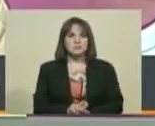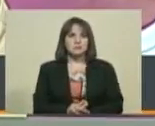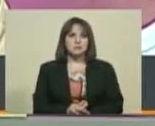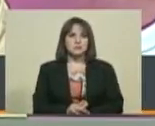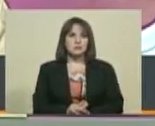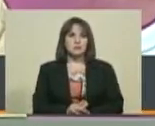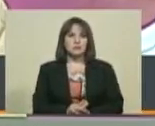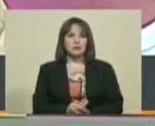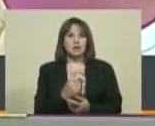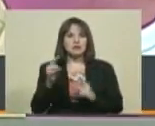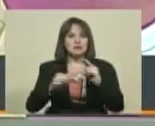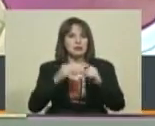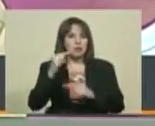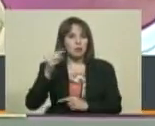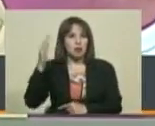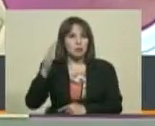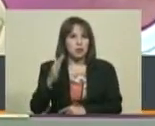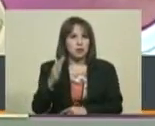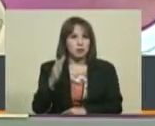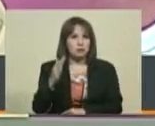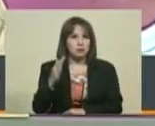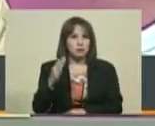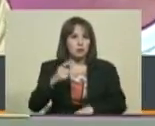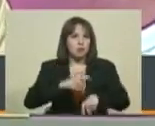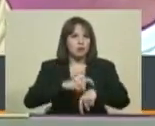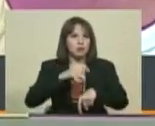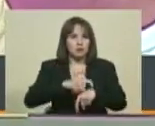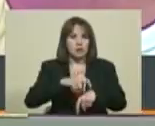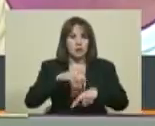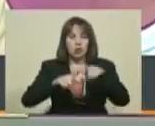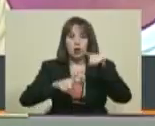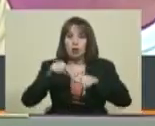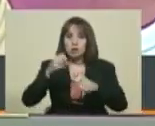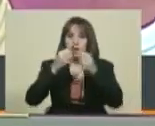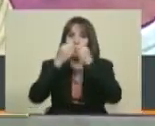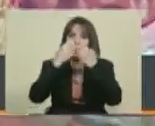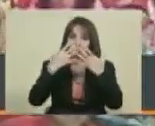Luego vino una etapa de bonanza.